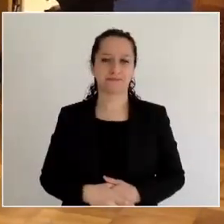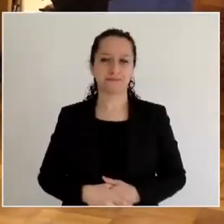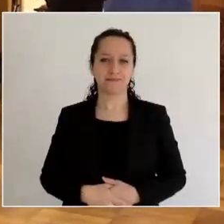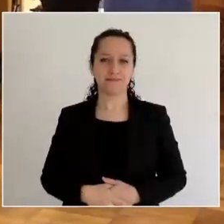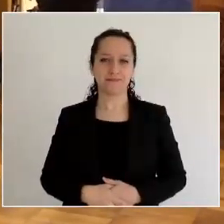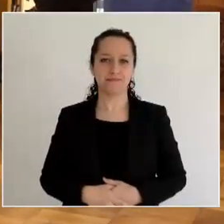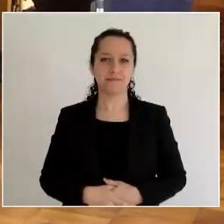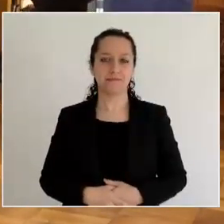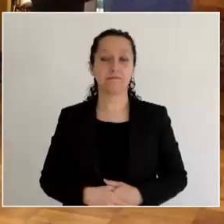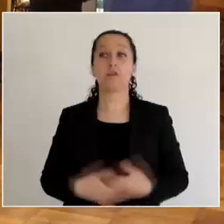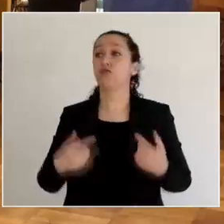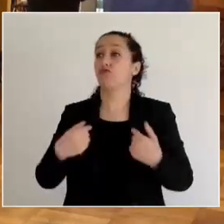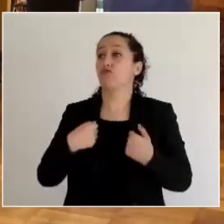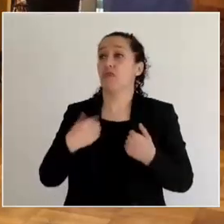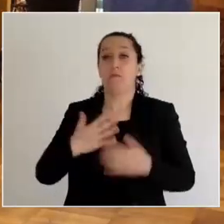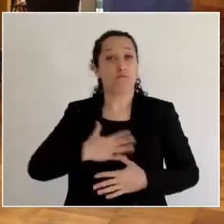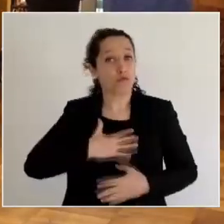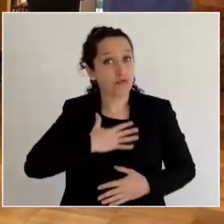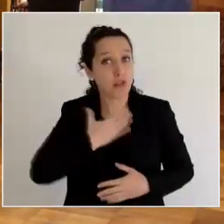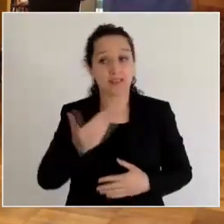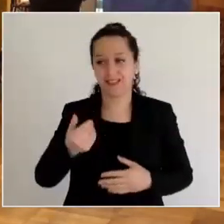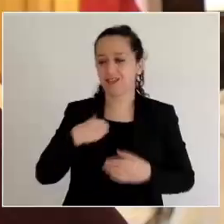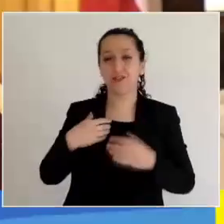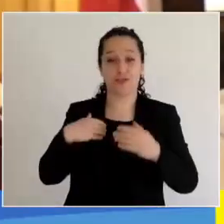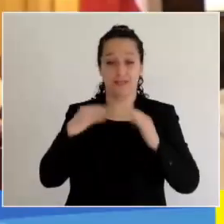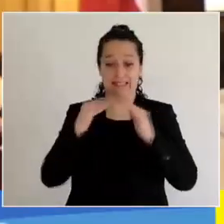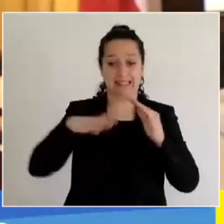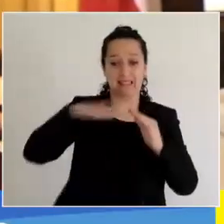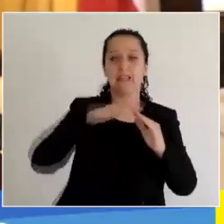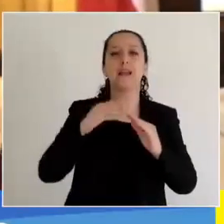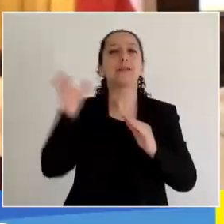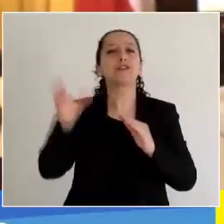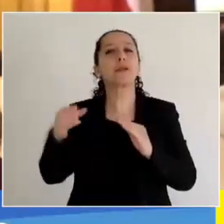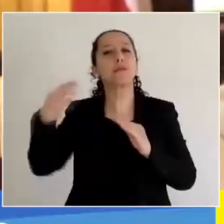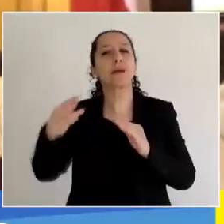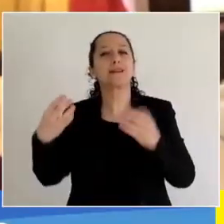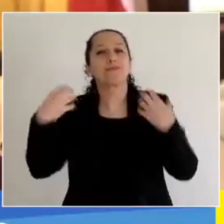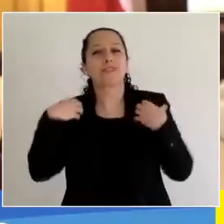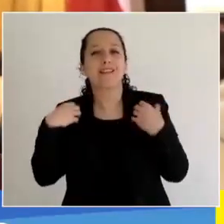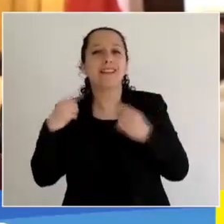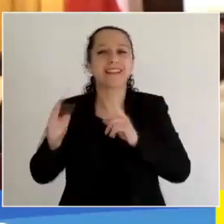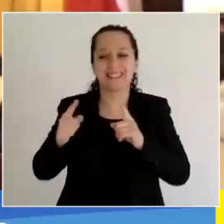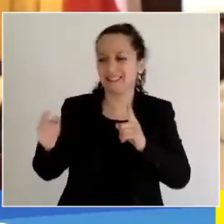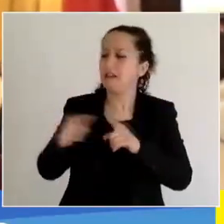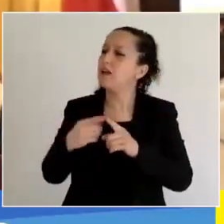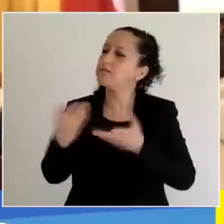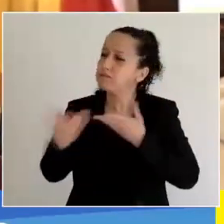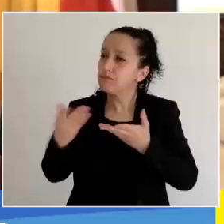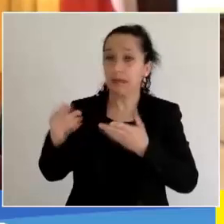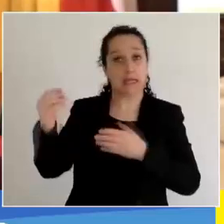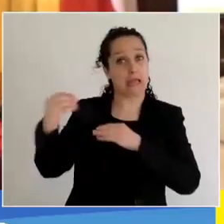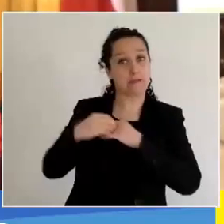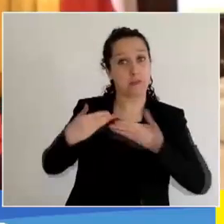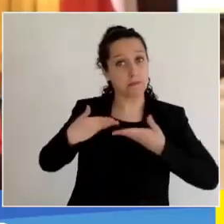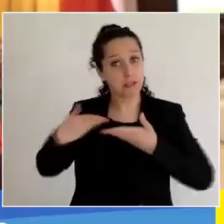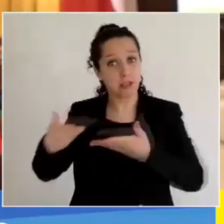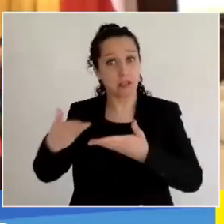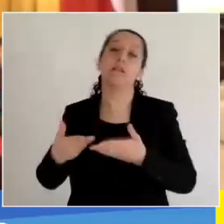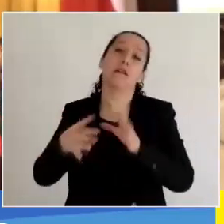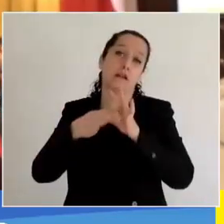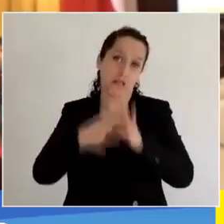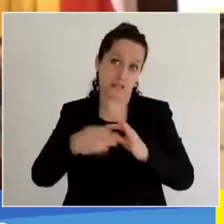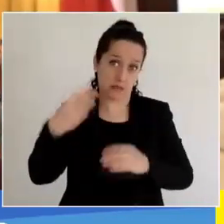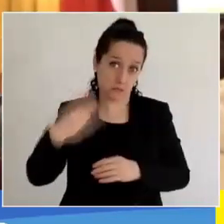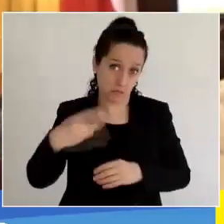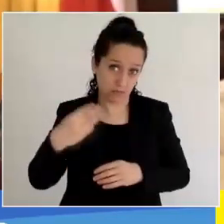emociona, realmente me emociona, estaba conversando con mi sectorial, que fue un encuentro, primera vez que lo hago, ¿no es cierto?, invitación de nuestra sectorial. Muchas